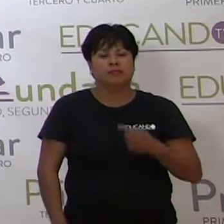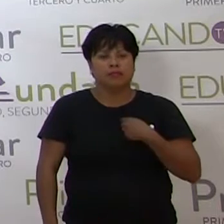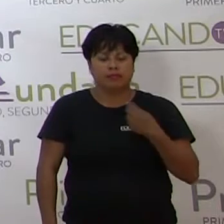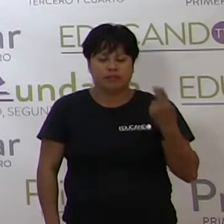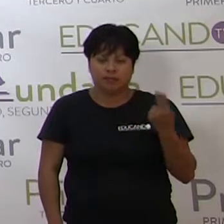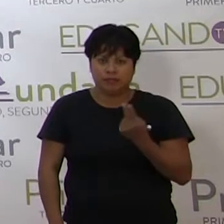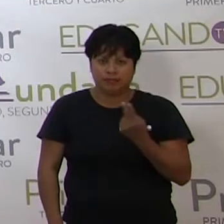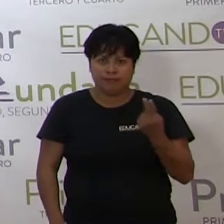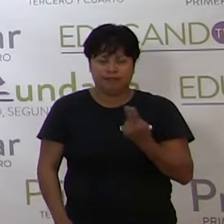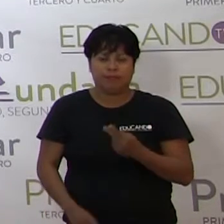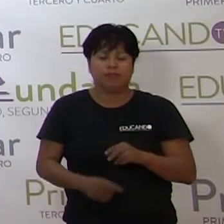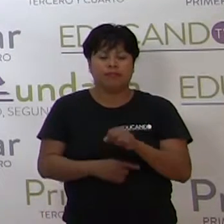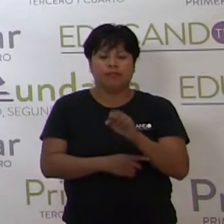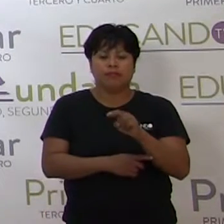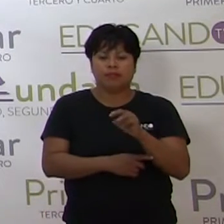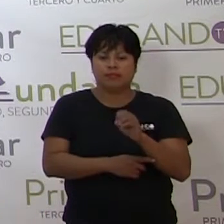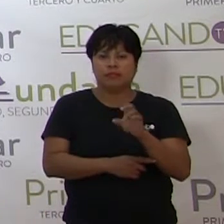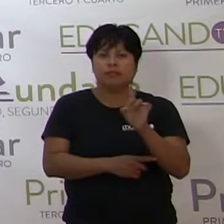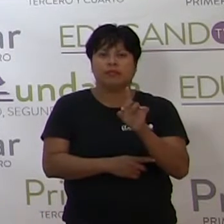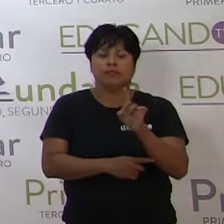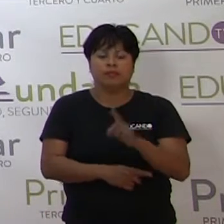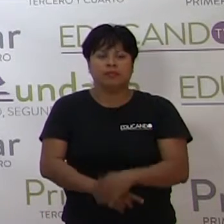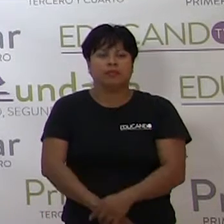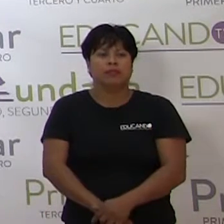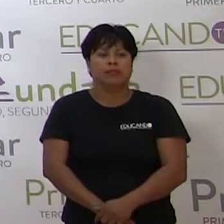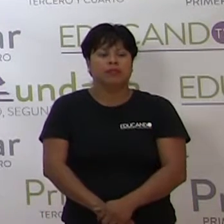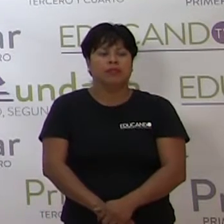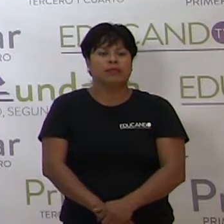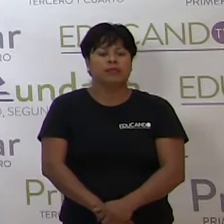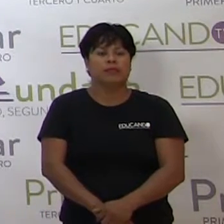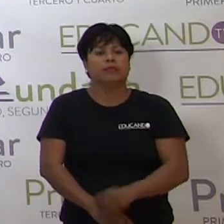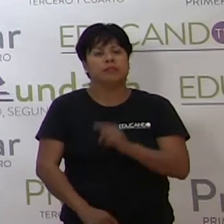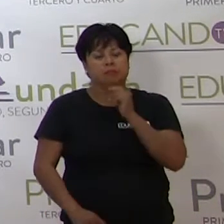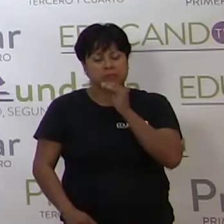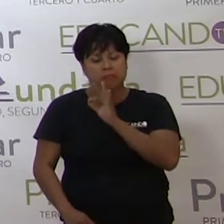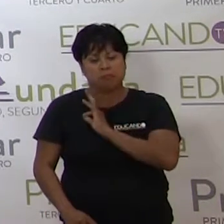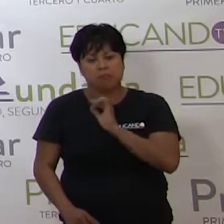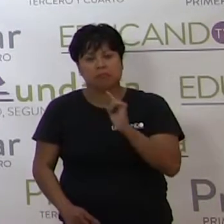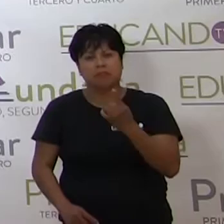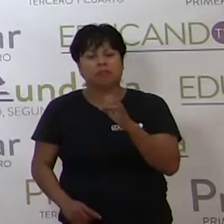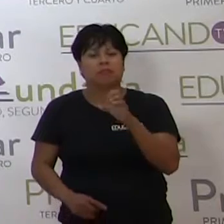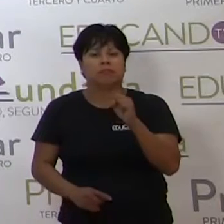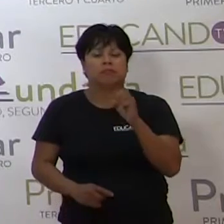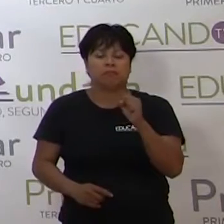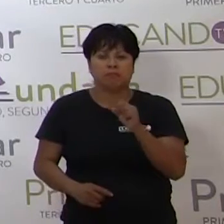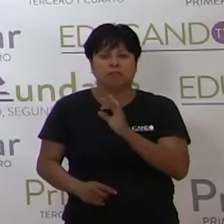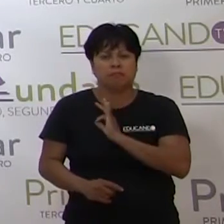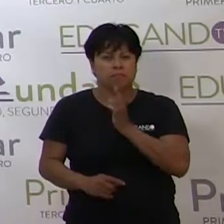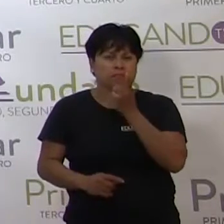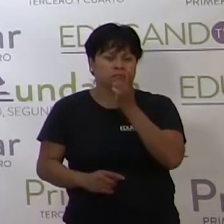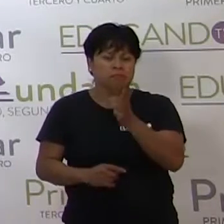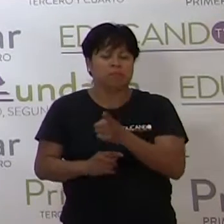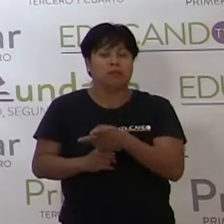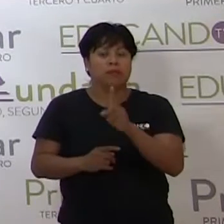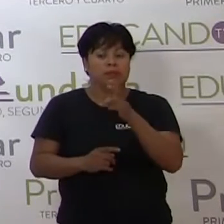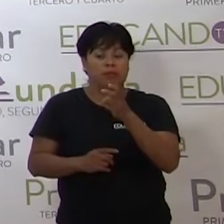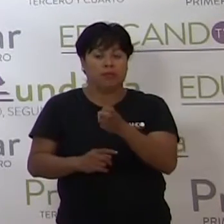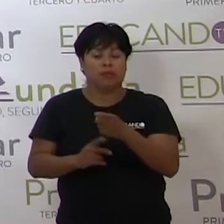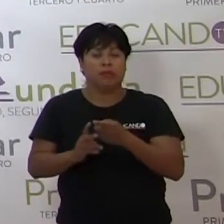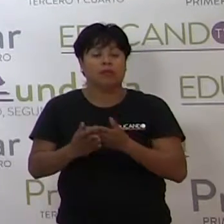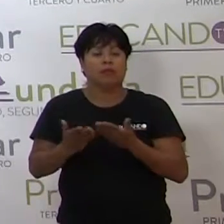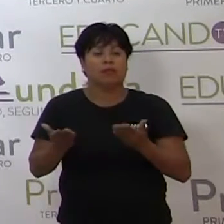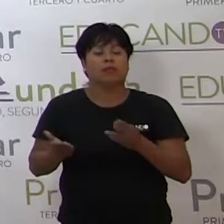necesito. Seno de 30. También puede ser con 60, te puedo decir. Pero en este